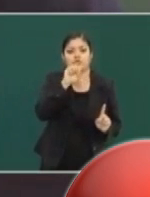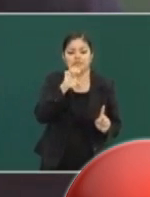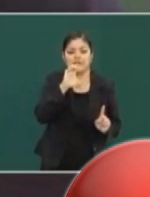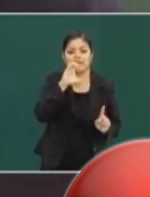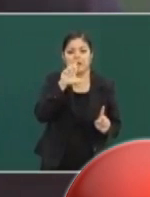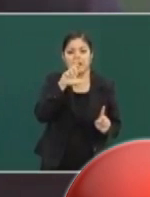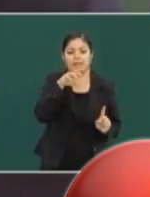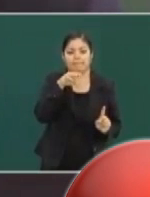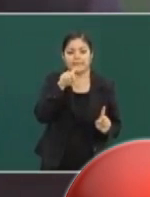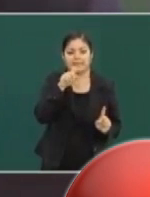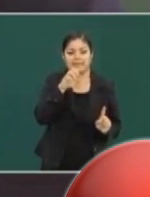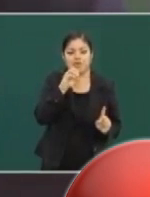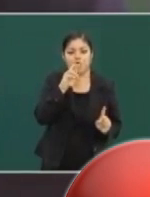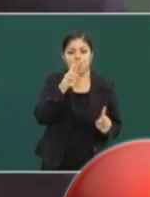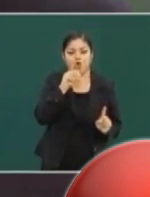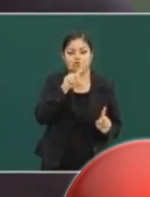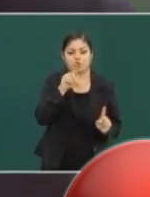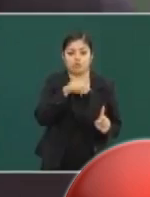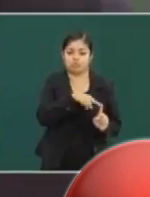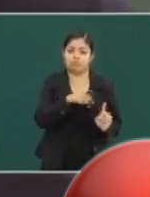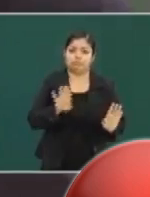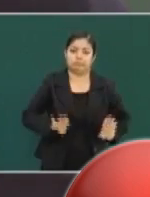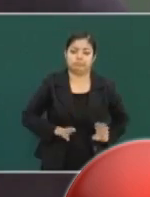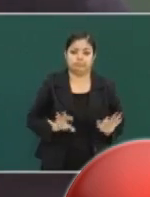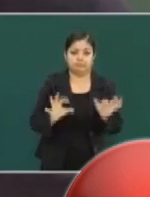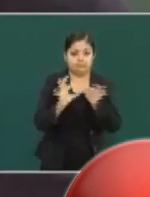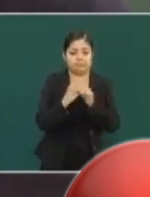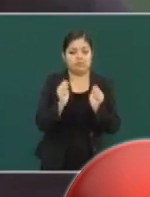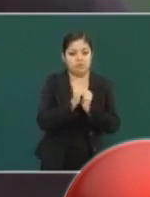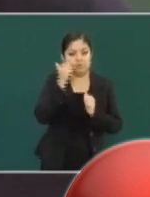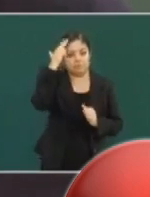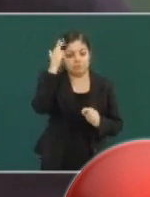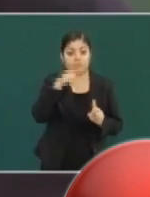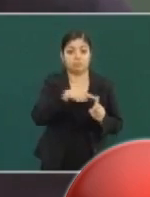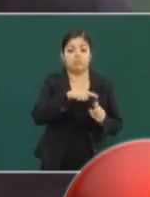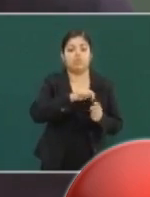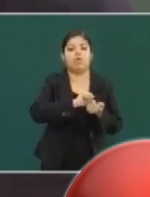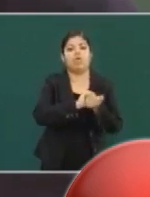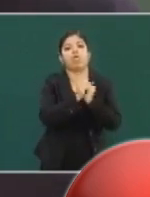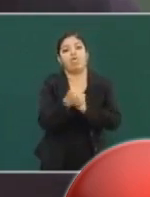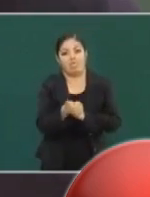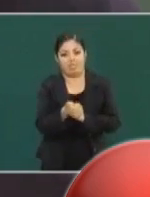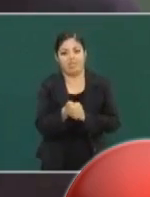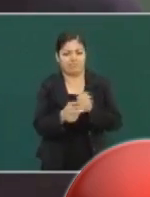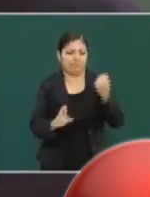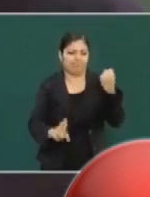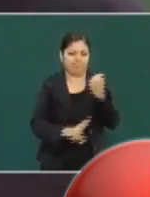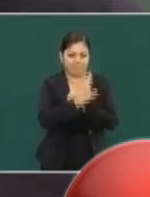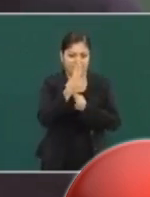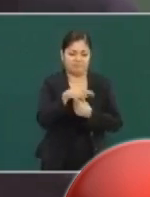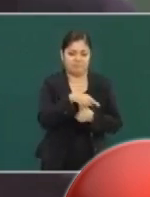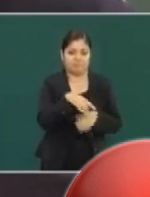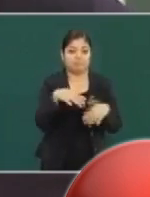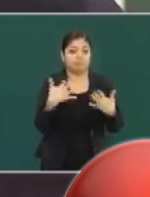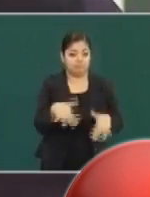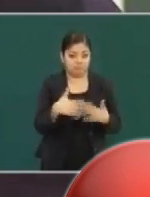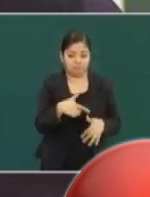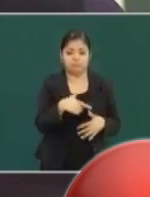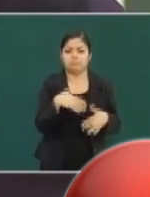porfirista. Luego se volvió revolucionario, extraordinario, como artista y